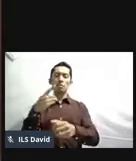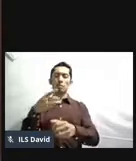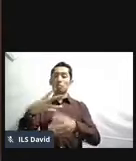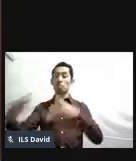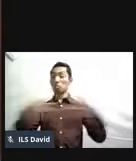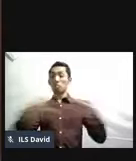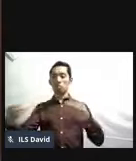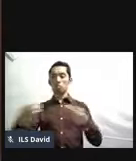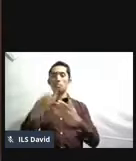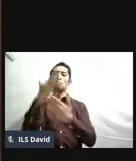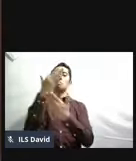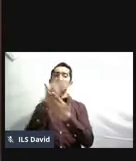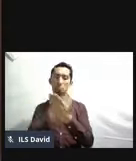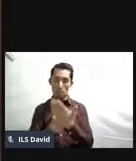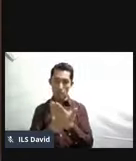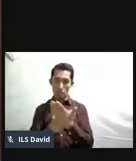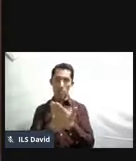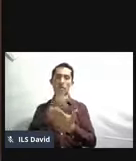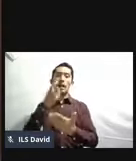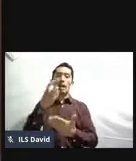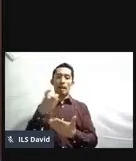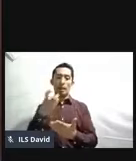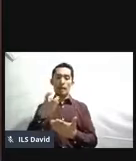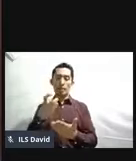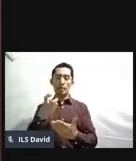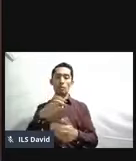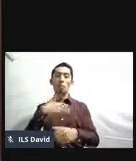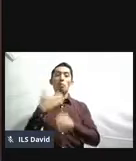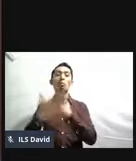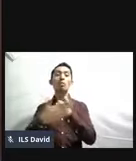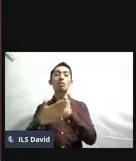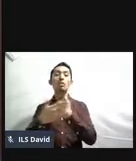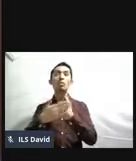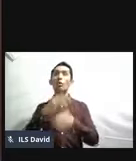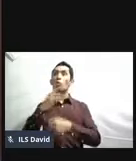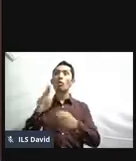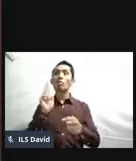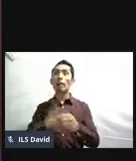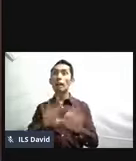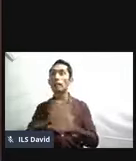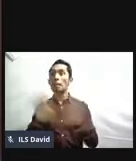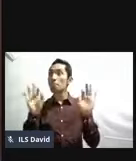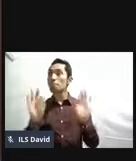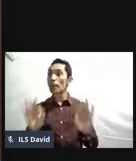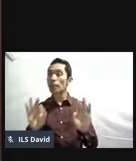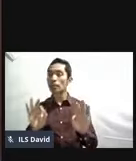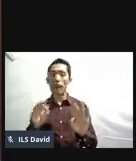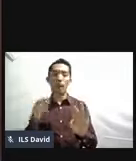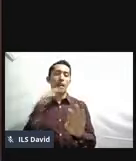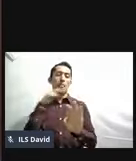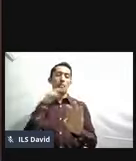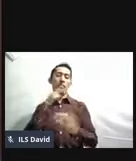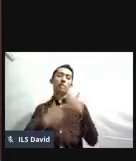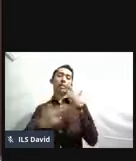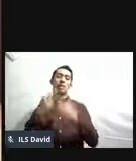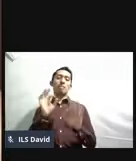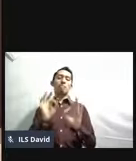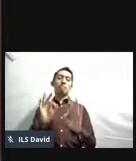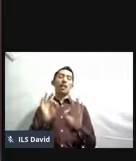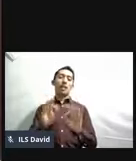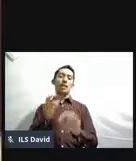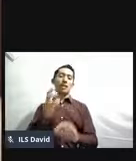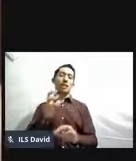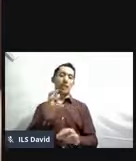más rápido el regreso a la normalidad o a la nueva normalidad. Imagínate, pues, qué difícil,